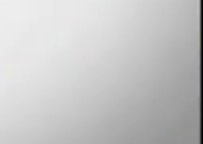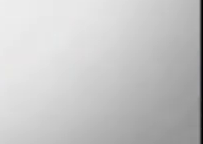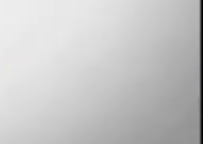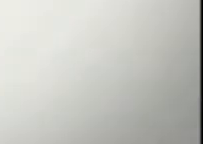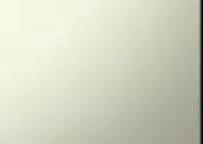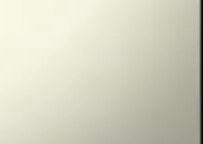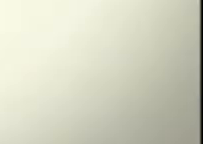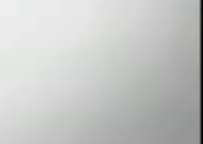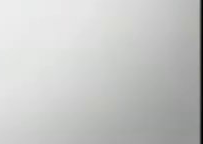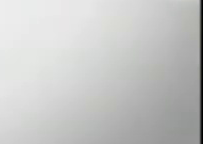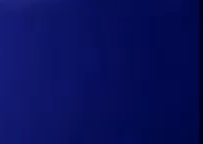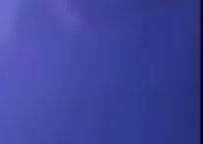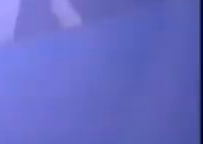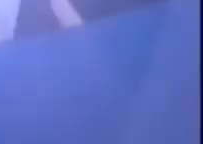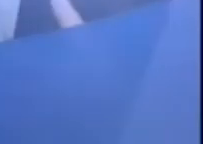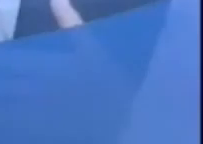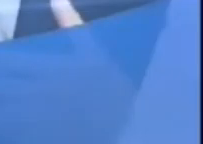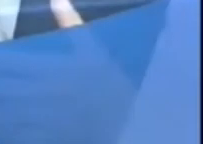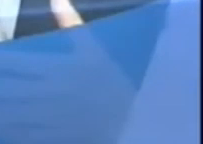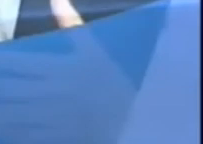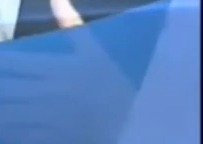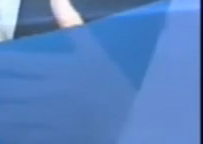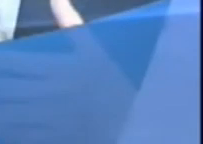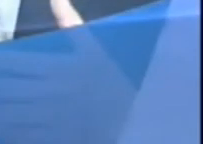ciudadano tve presentó